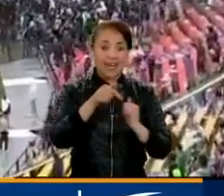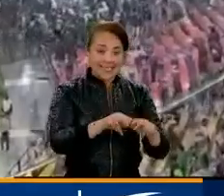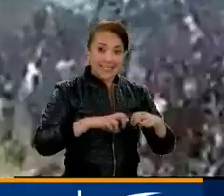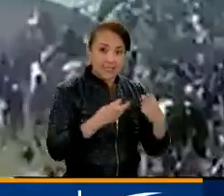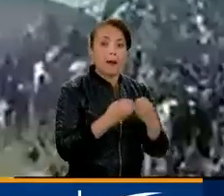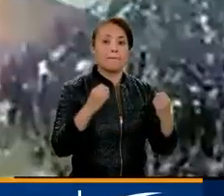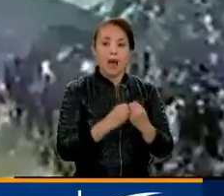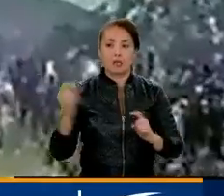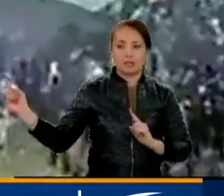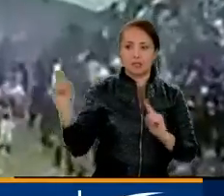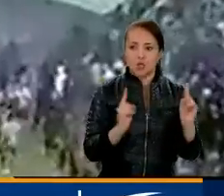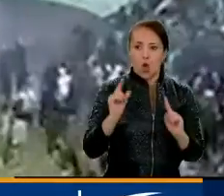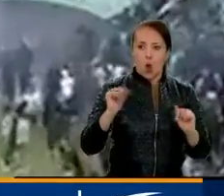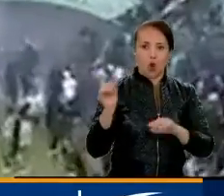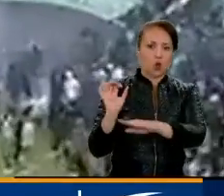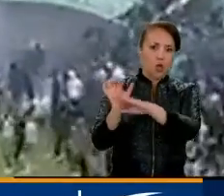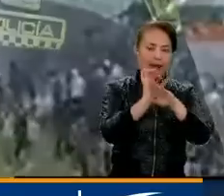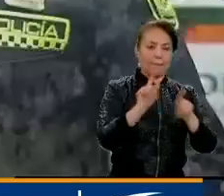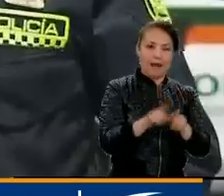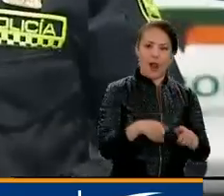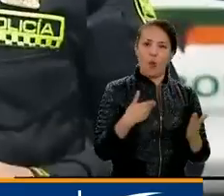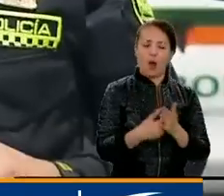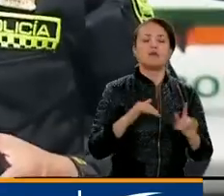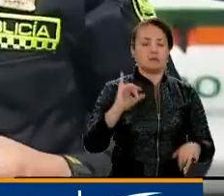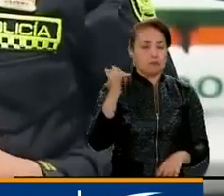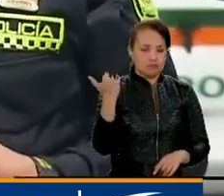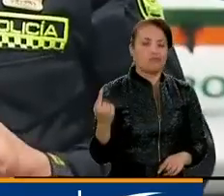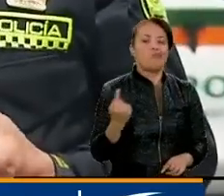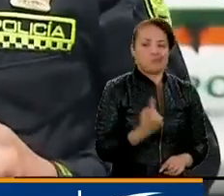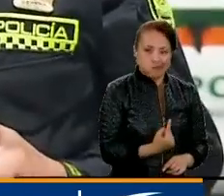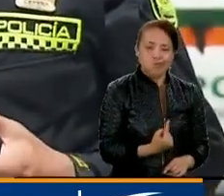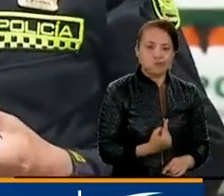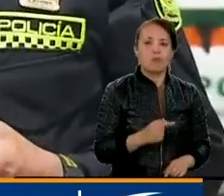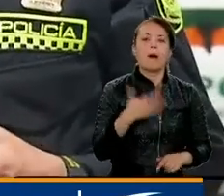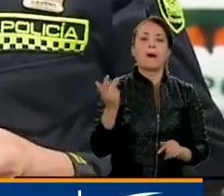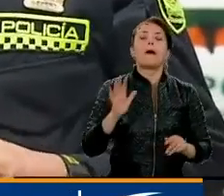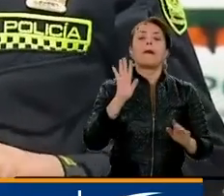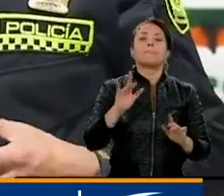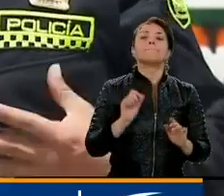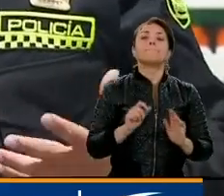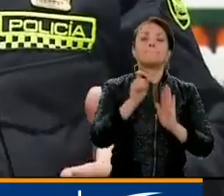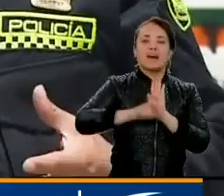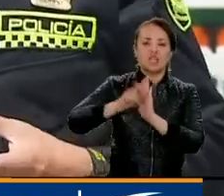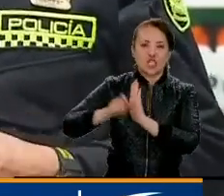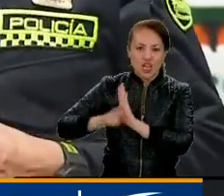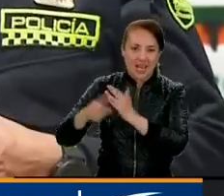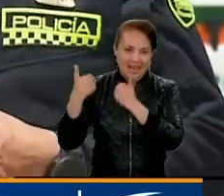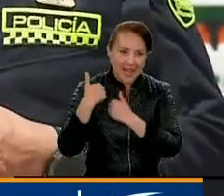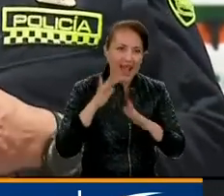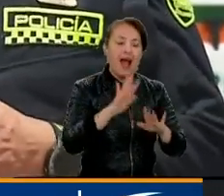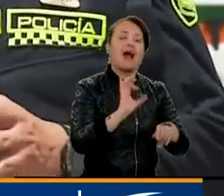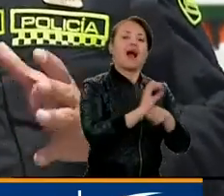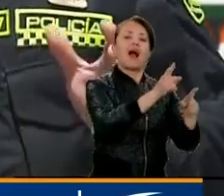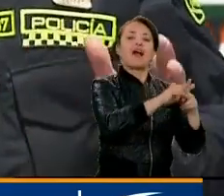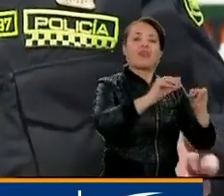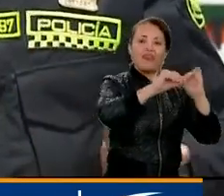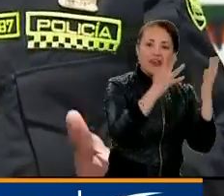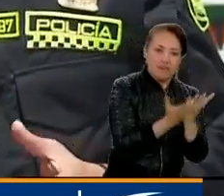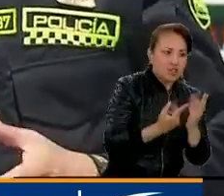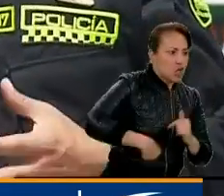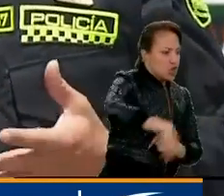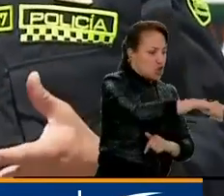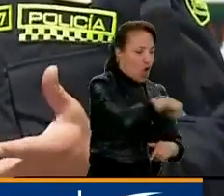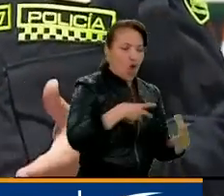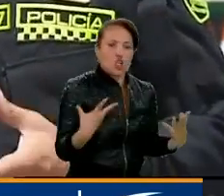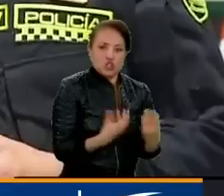otras entidades presentes pues para que haya garantías. Sí, vamos a tener Personería, Defensoría del Pueblo, todas las entidades que van a garantizar el debido